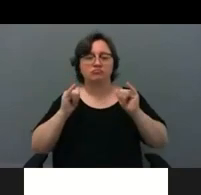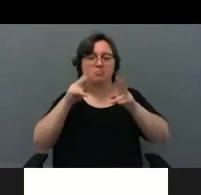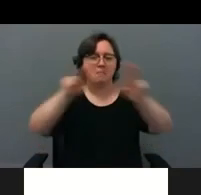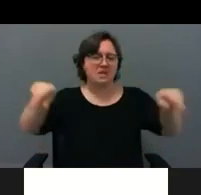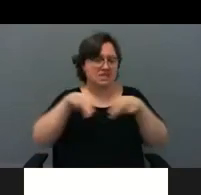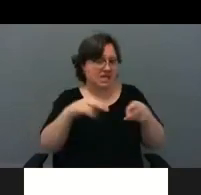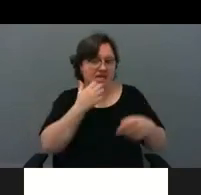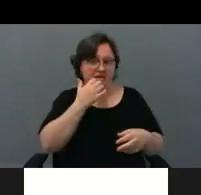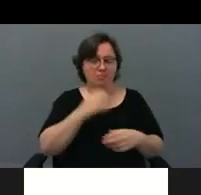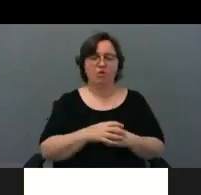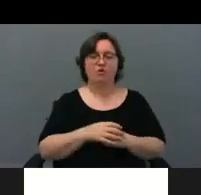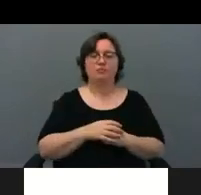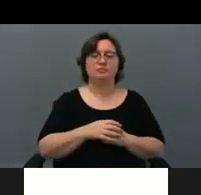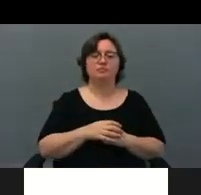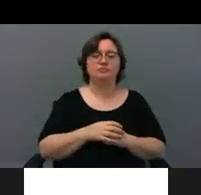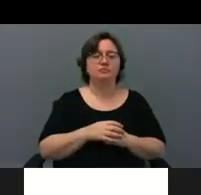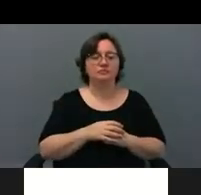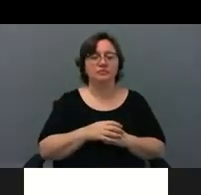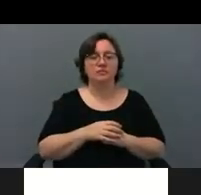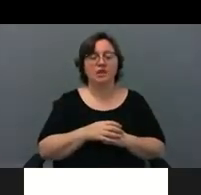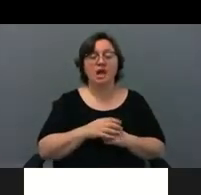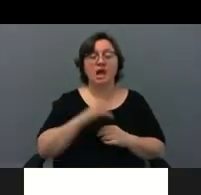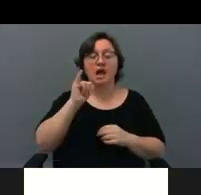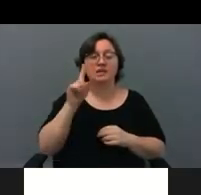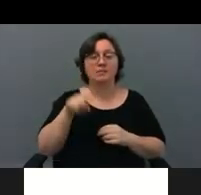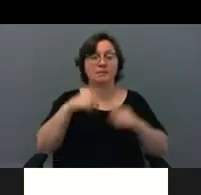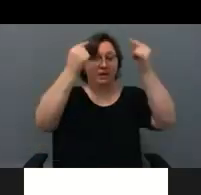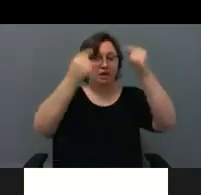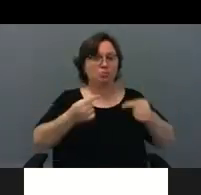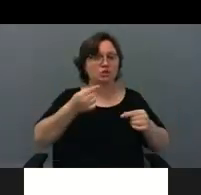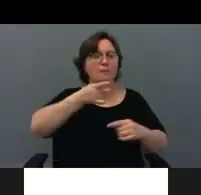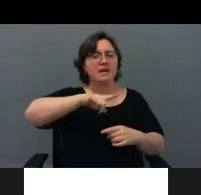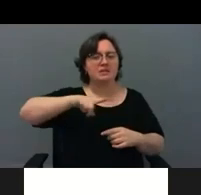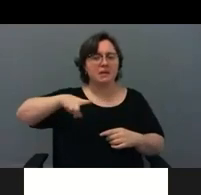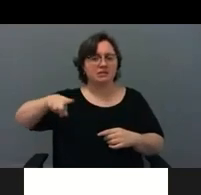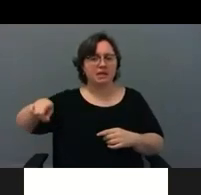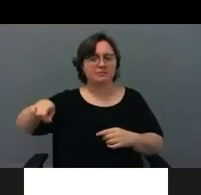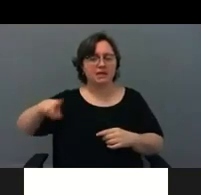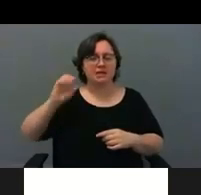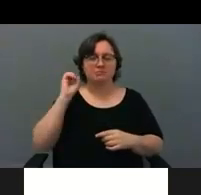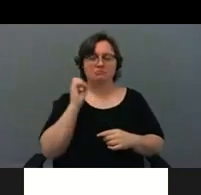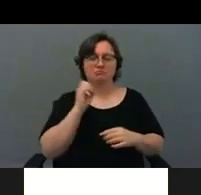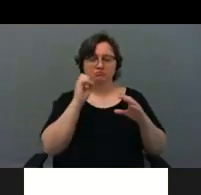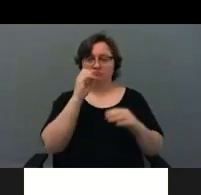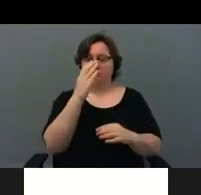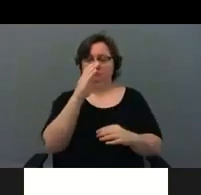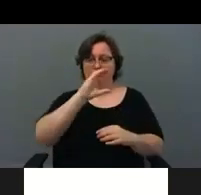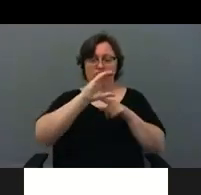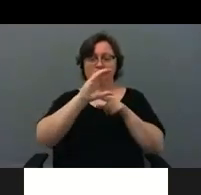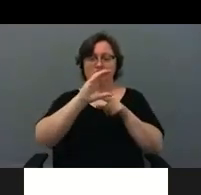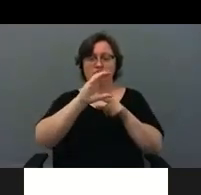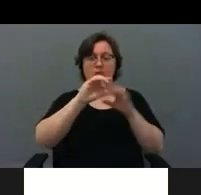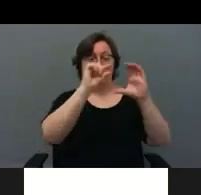piscina. Y tenemos un presupuesto mensual que